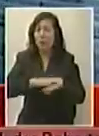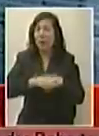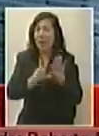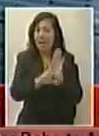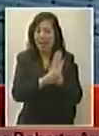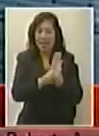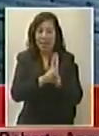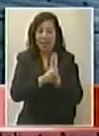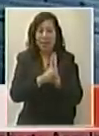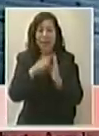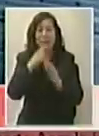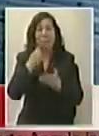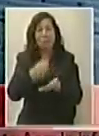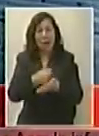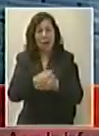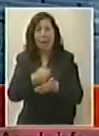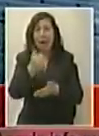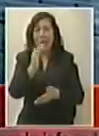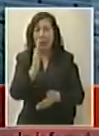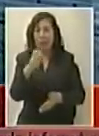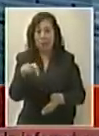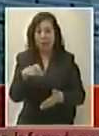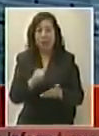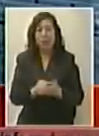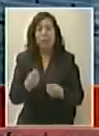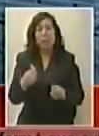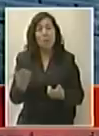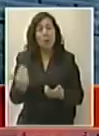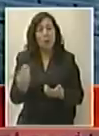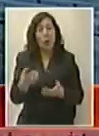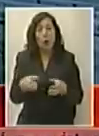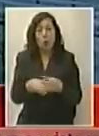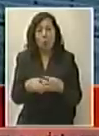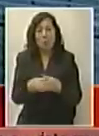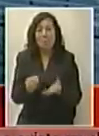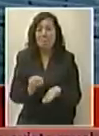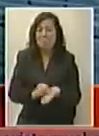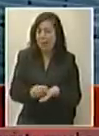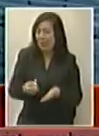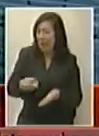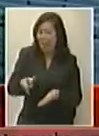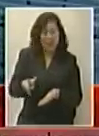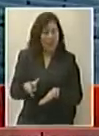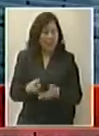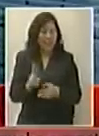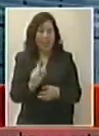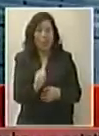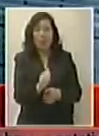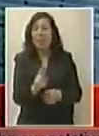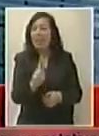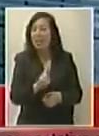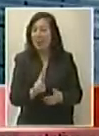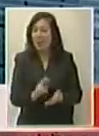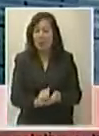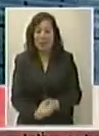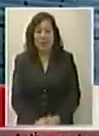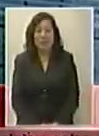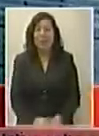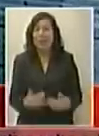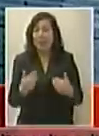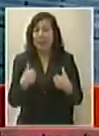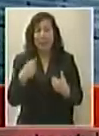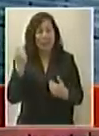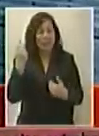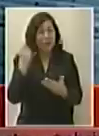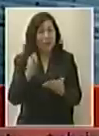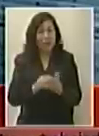todos estos años han venido cobrando o se les ha venido cobrando las comisiones más altas de la región tienen que